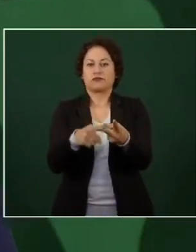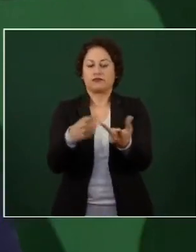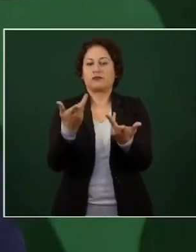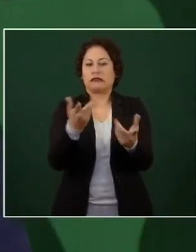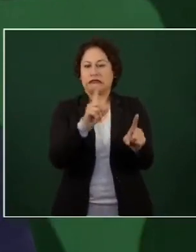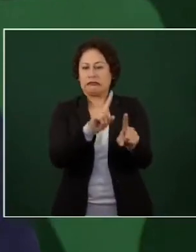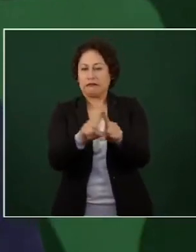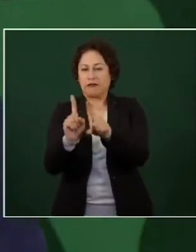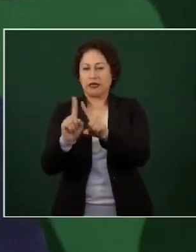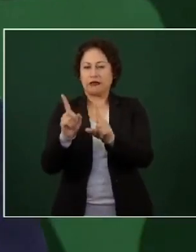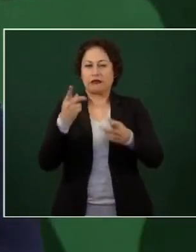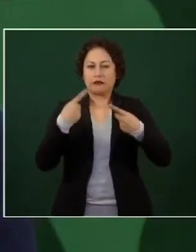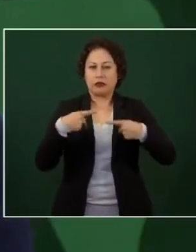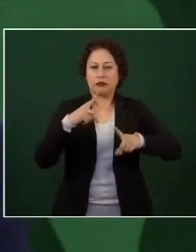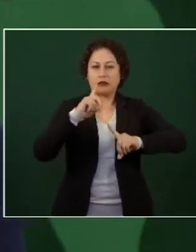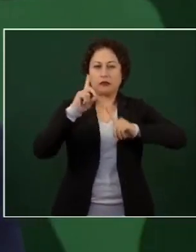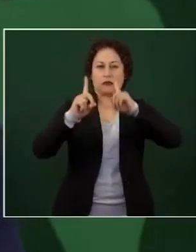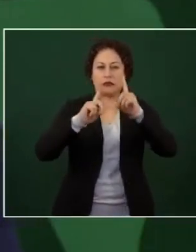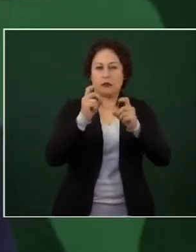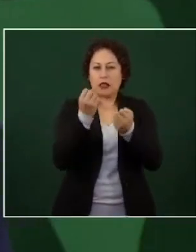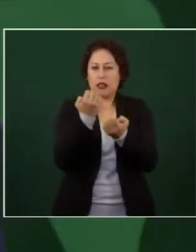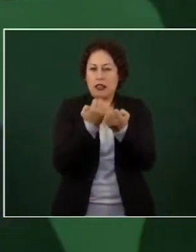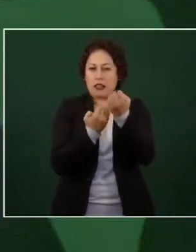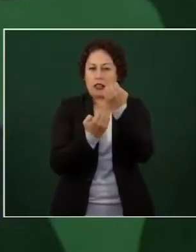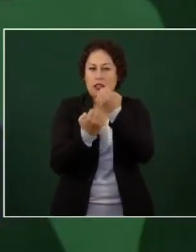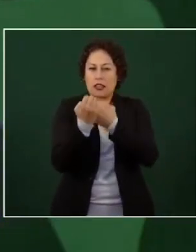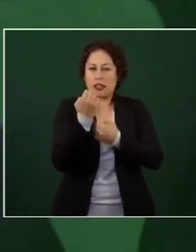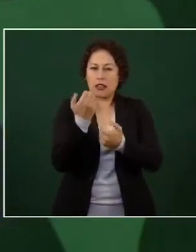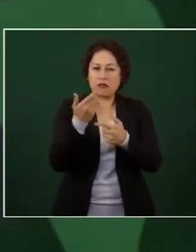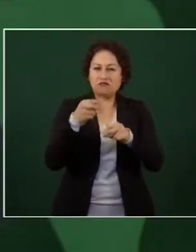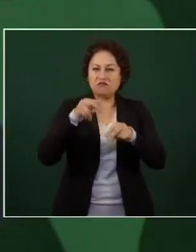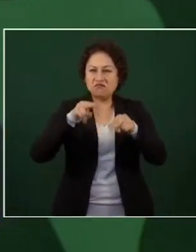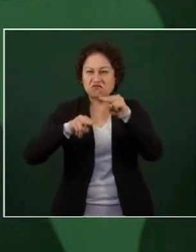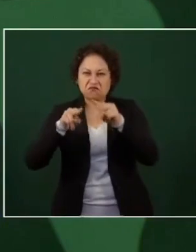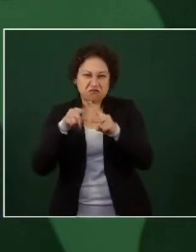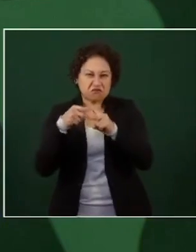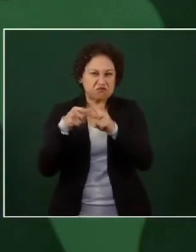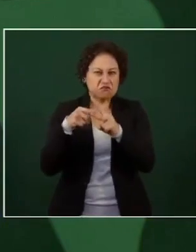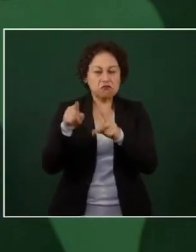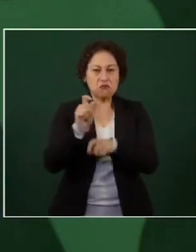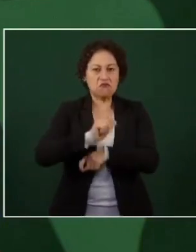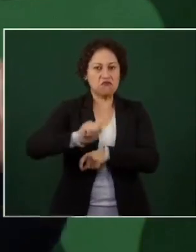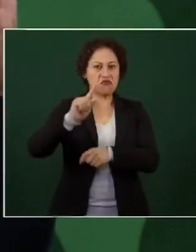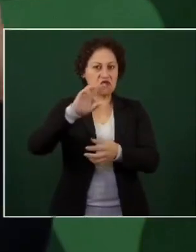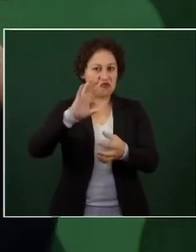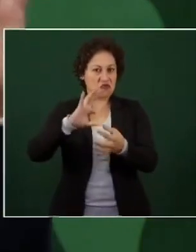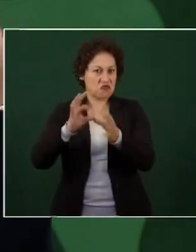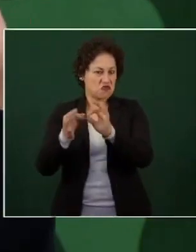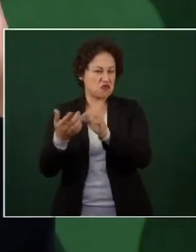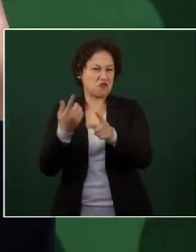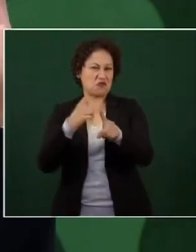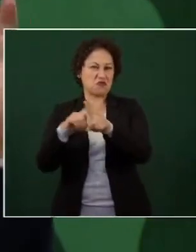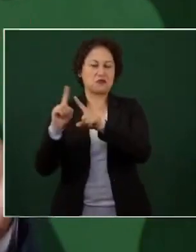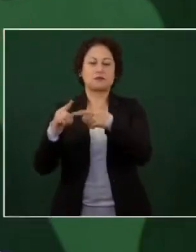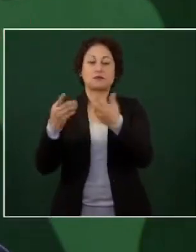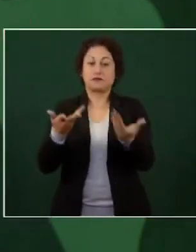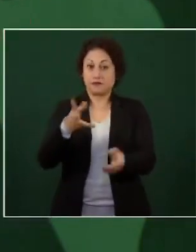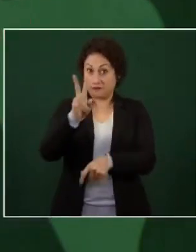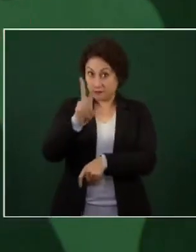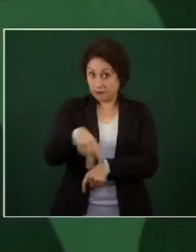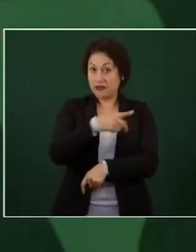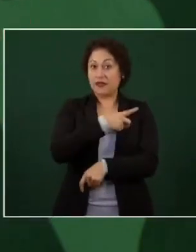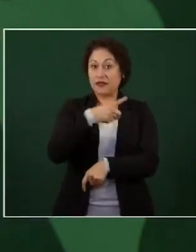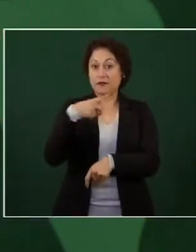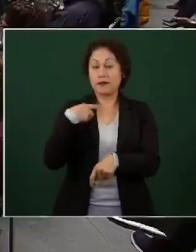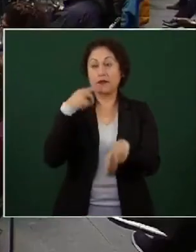rendimiento, tenemos que ver la promoción. Se está haciendo, se están creando muchísimos